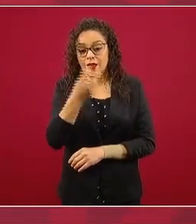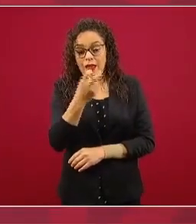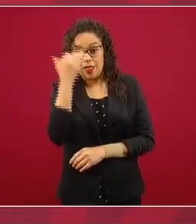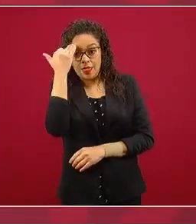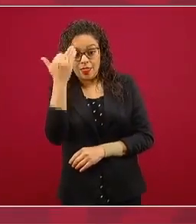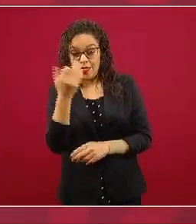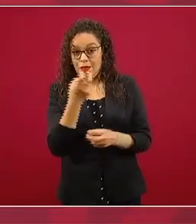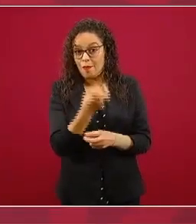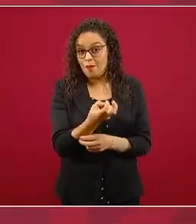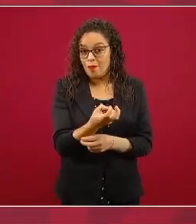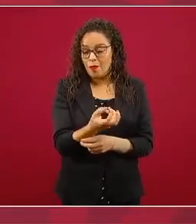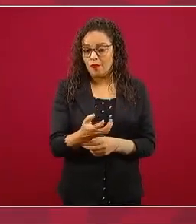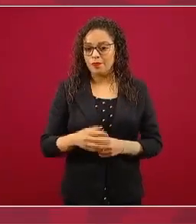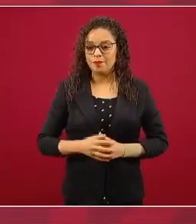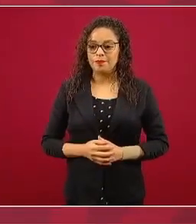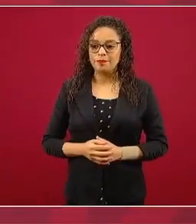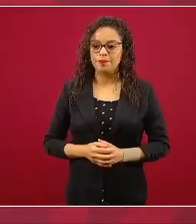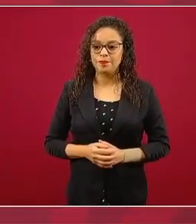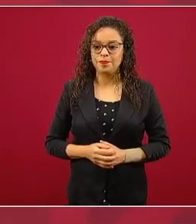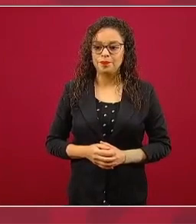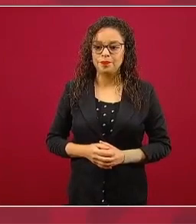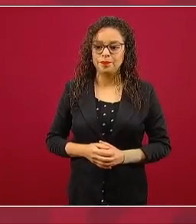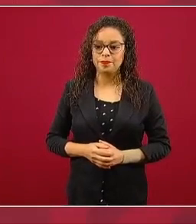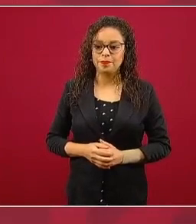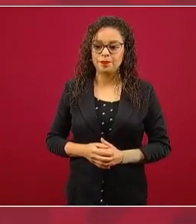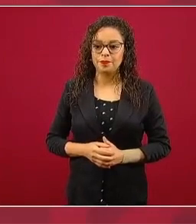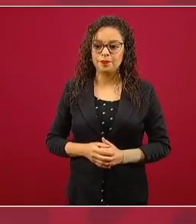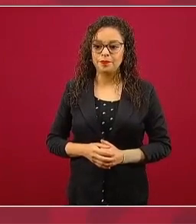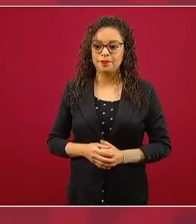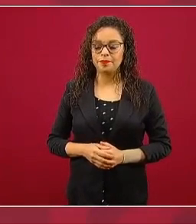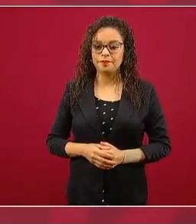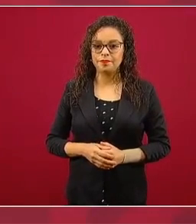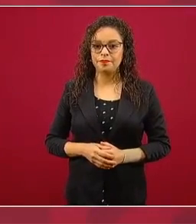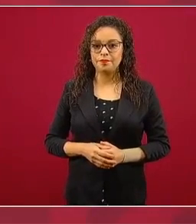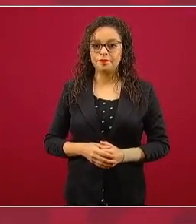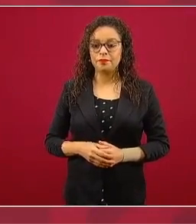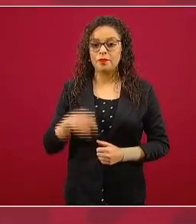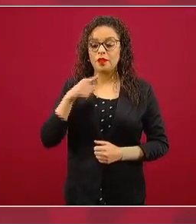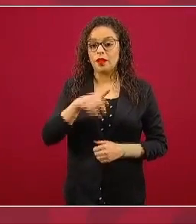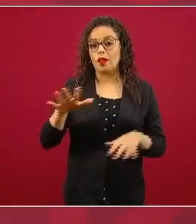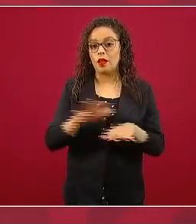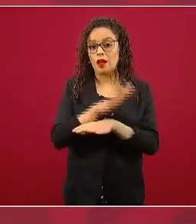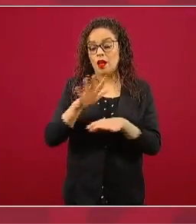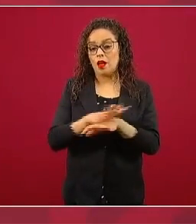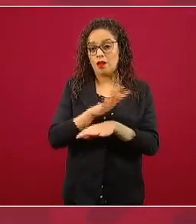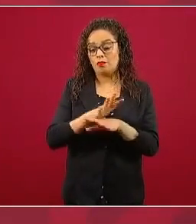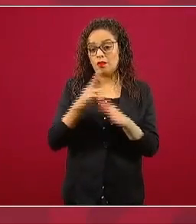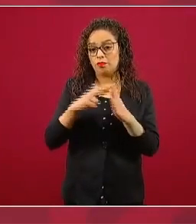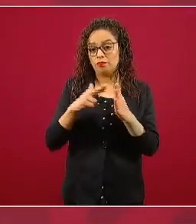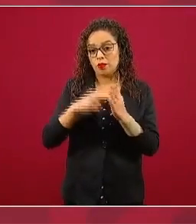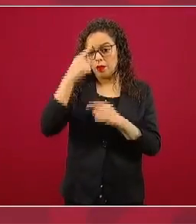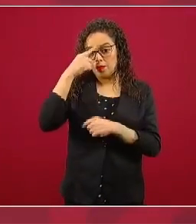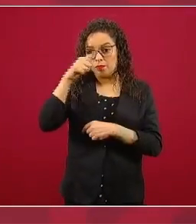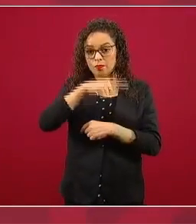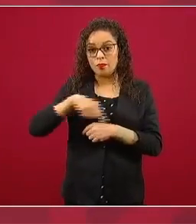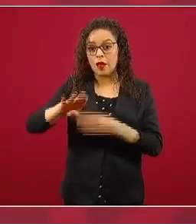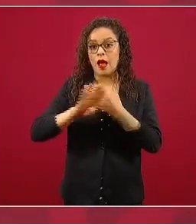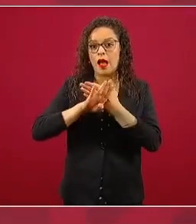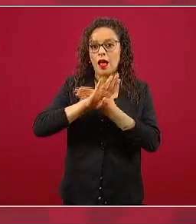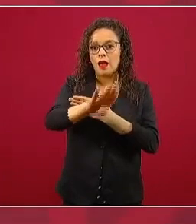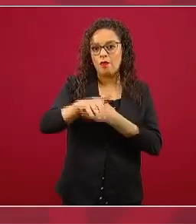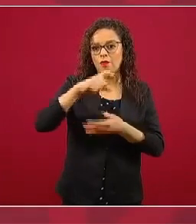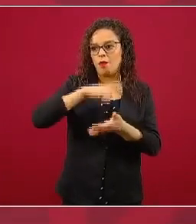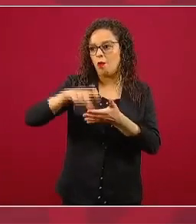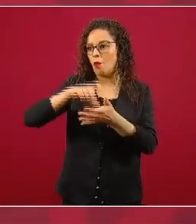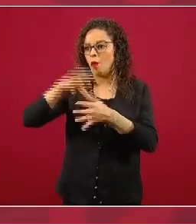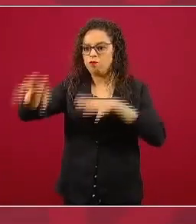Cuando se hace la reforma a las comunicaciones para evitar los monopolios, pues lo mismo, se creó